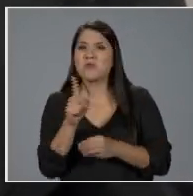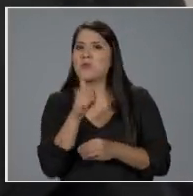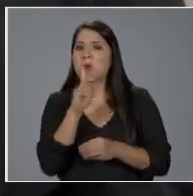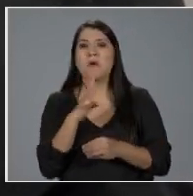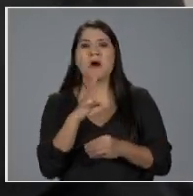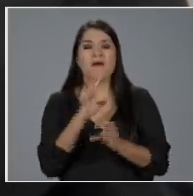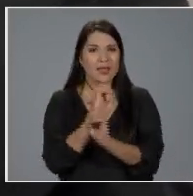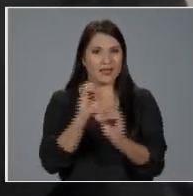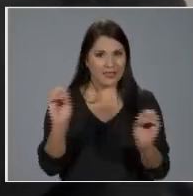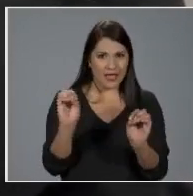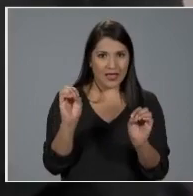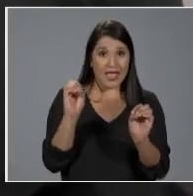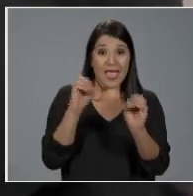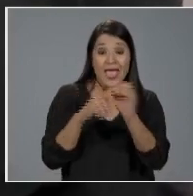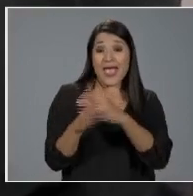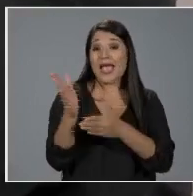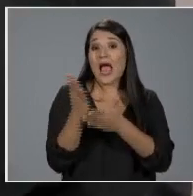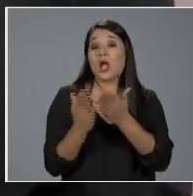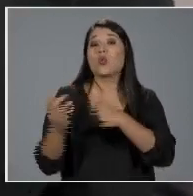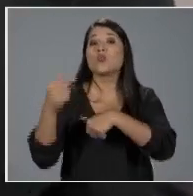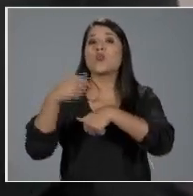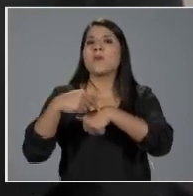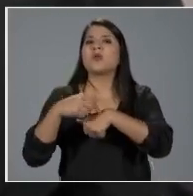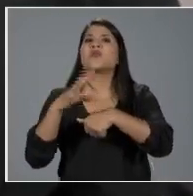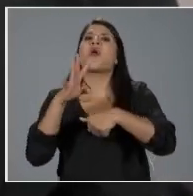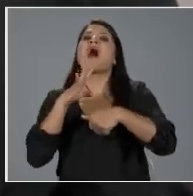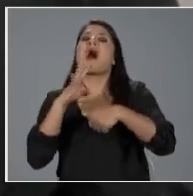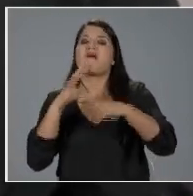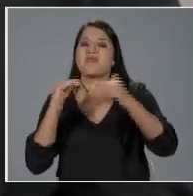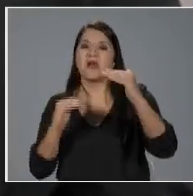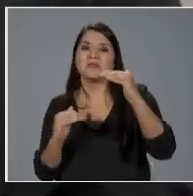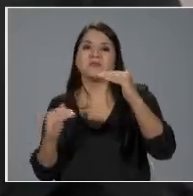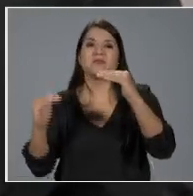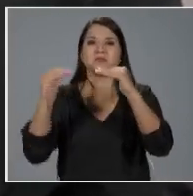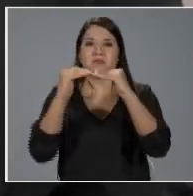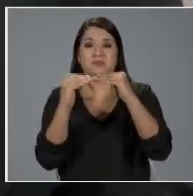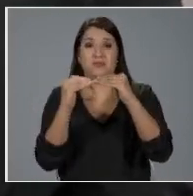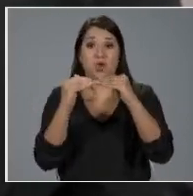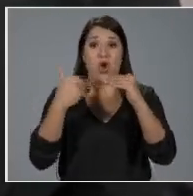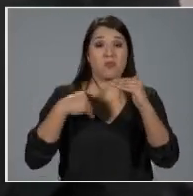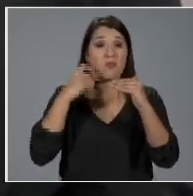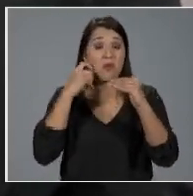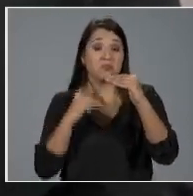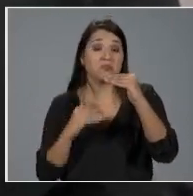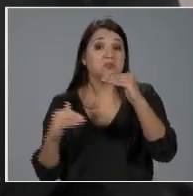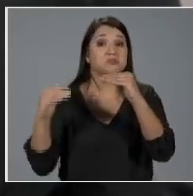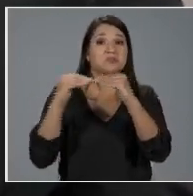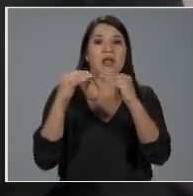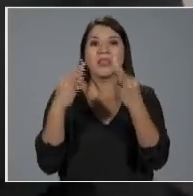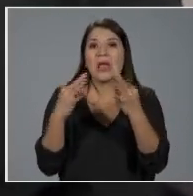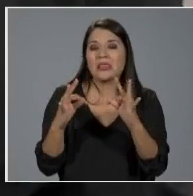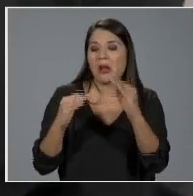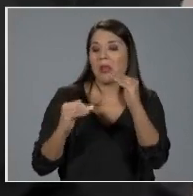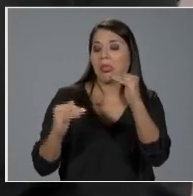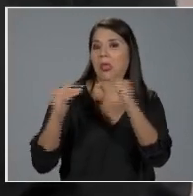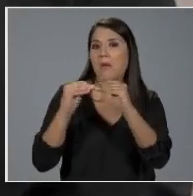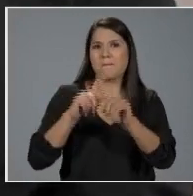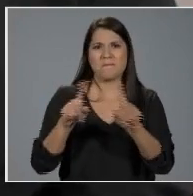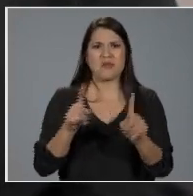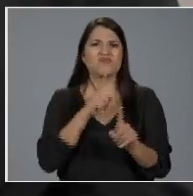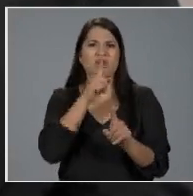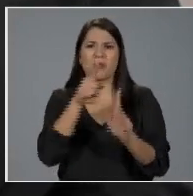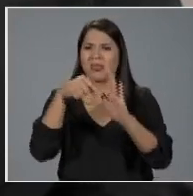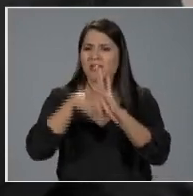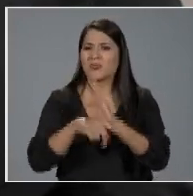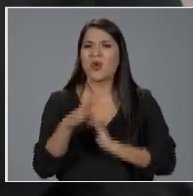en un momento dado vamos a reducir la desigualdad o tratamos de reducir la desigualdad, pero en realidad no habla absolutamente nada